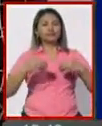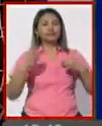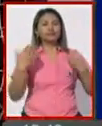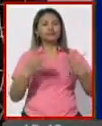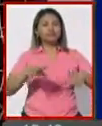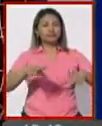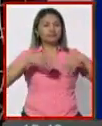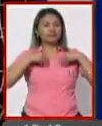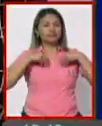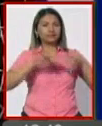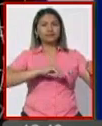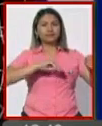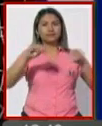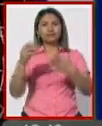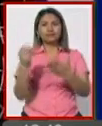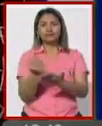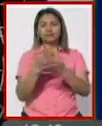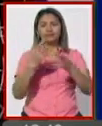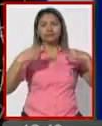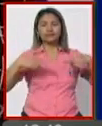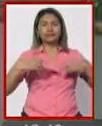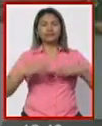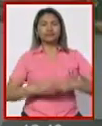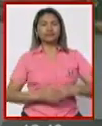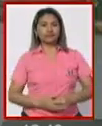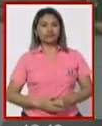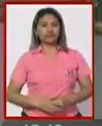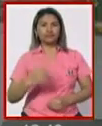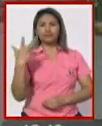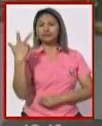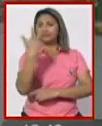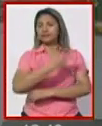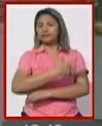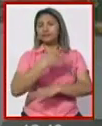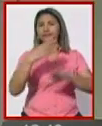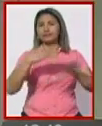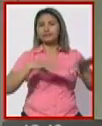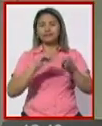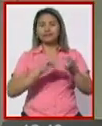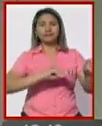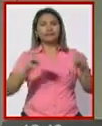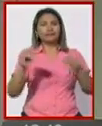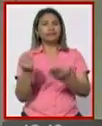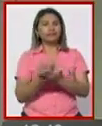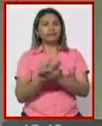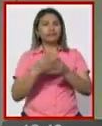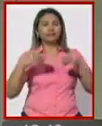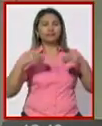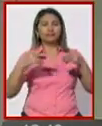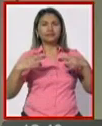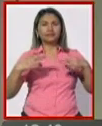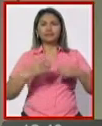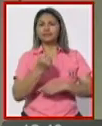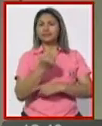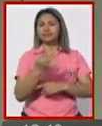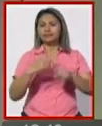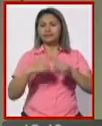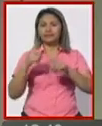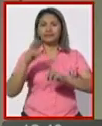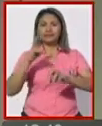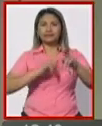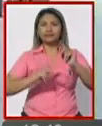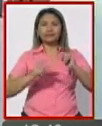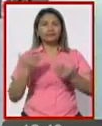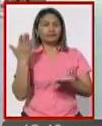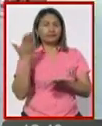han aceptado el traslado al Mercado Nuevo La Ramada. A 3 días de que se ejecute el traslado del Mercado La Ramada, son varios los comerciantes